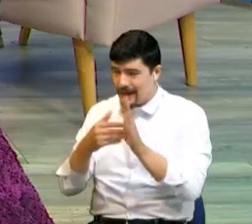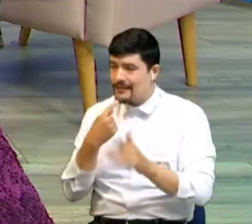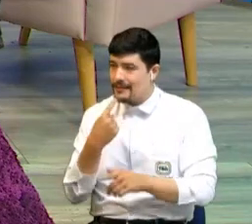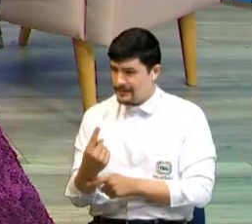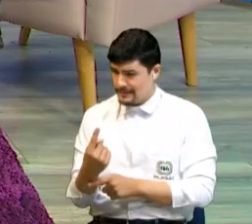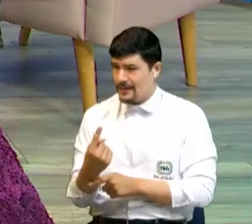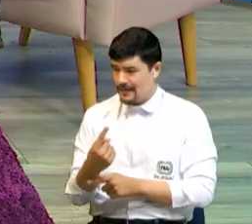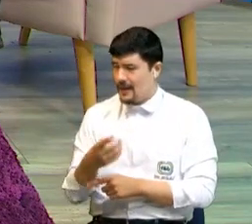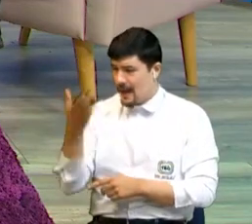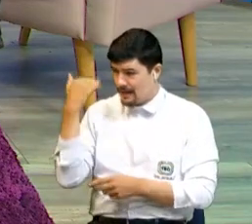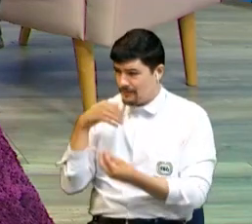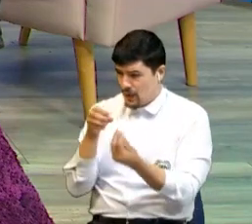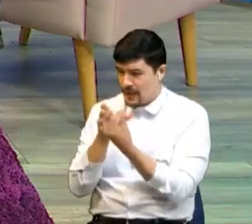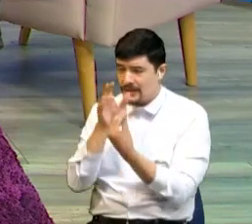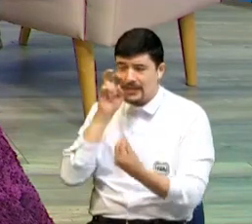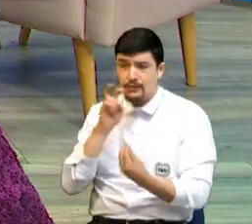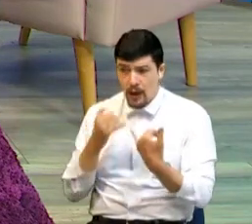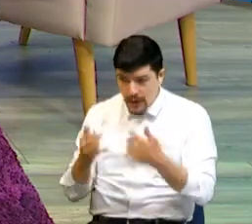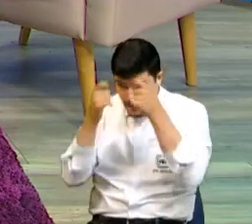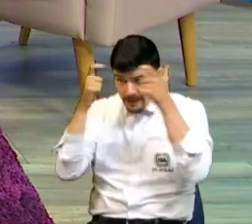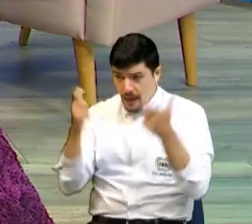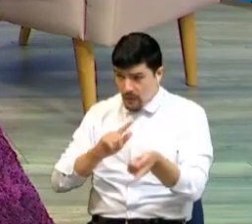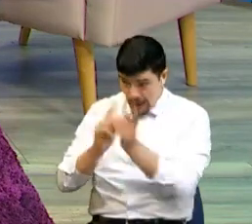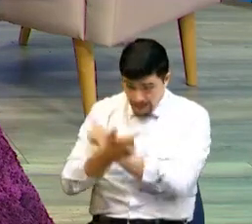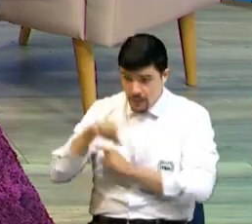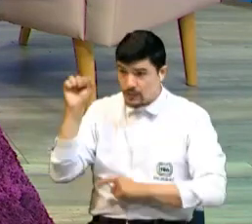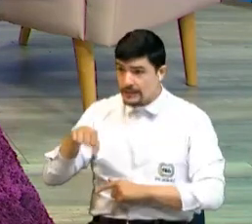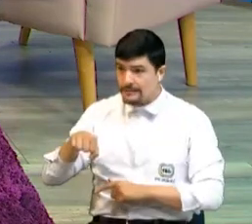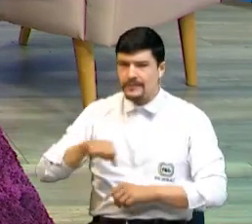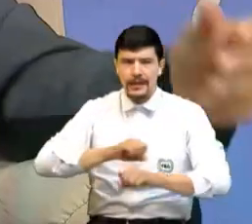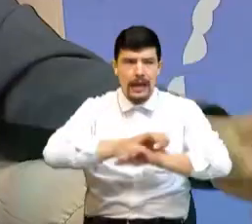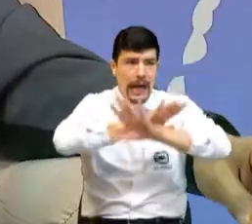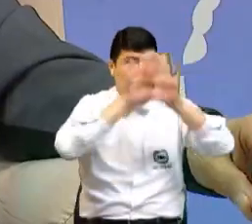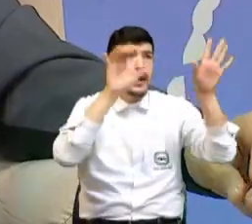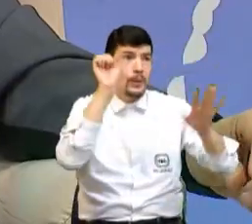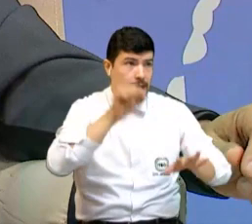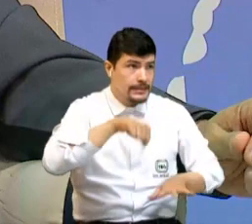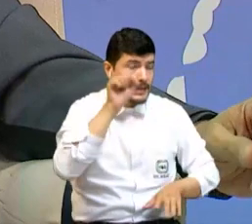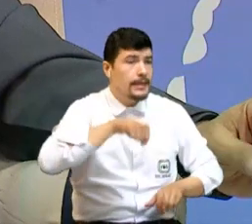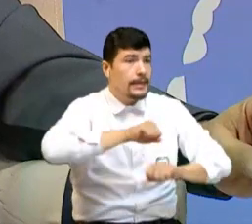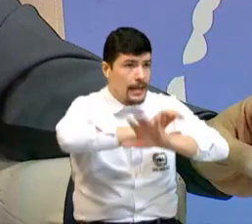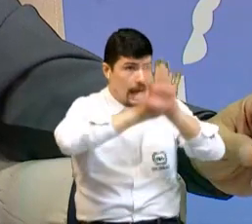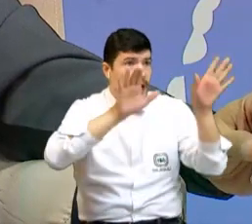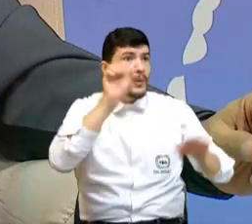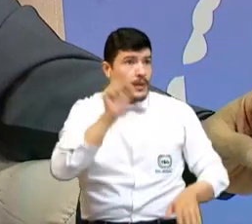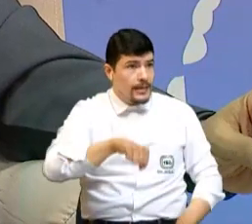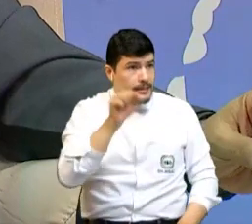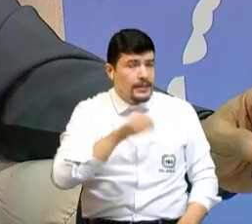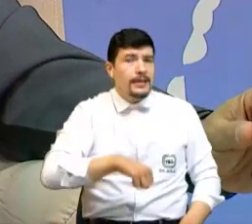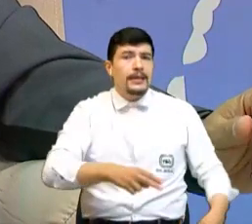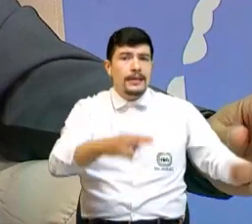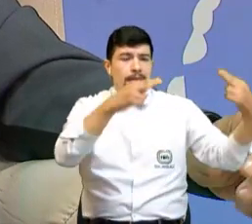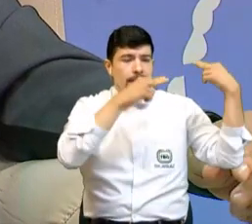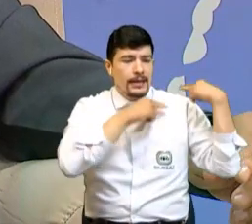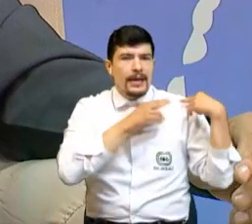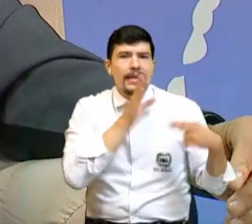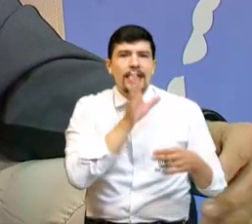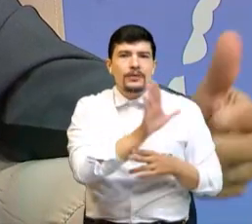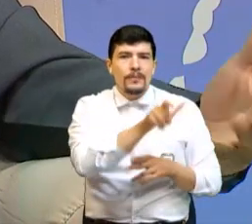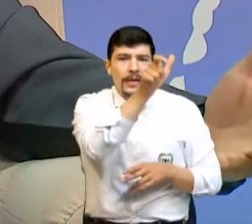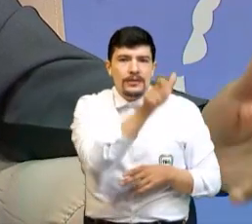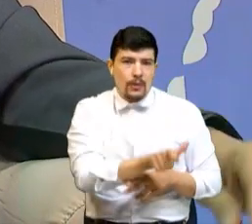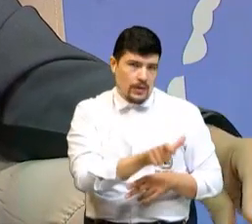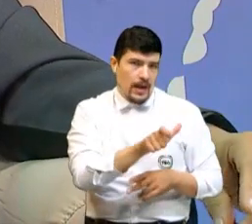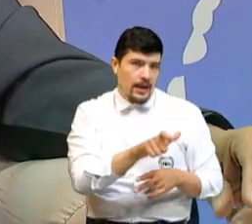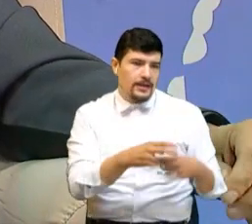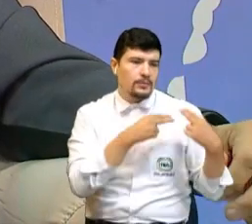han sido abusados? Sí, por supuesto. Por supuesto, y eso le corresponde es al legislador, y